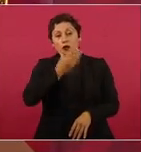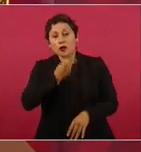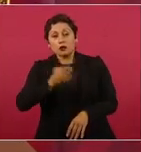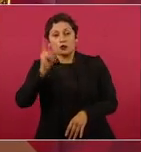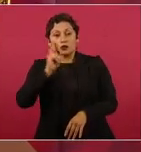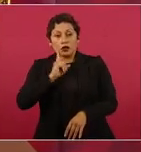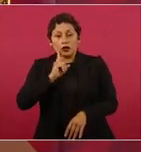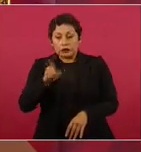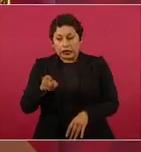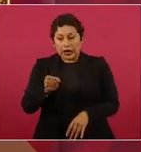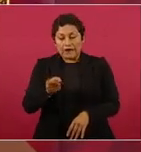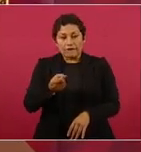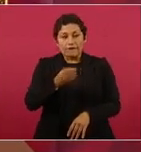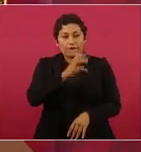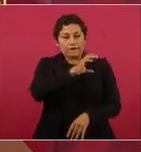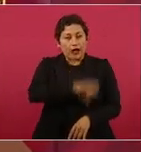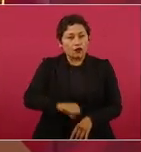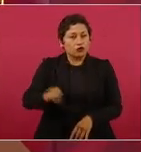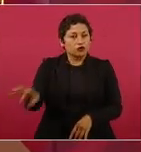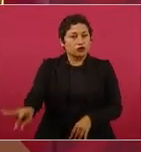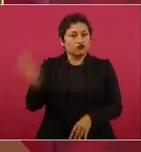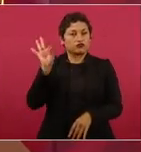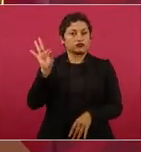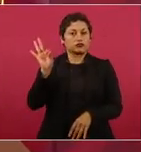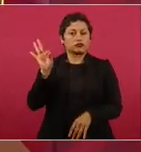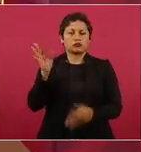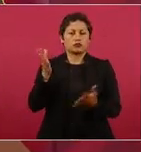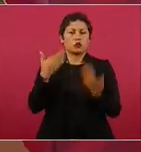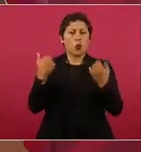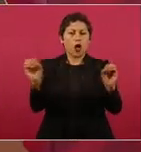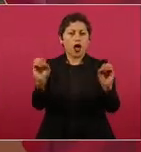predilecta o predilecto.